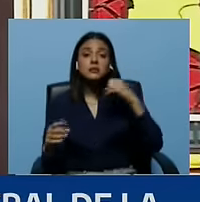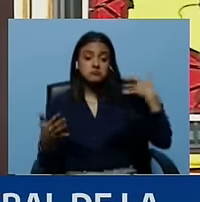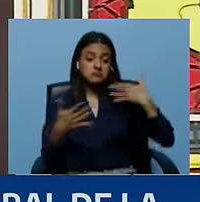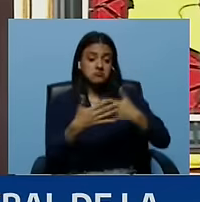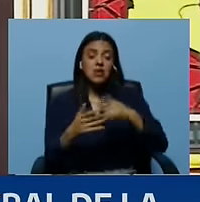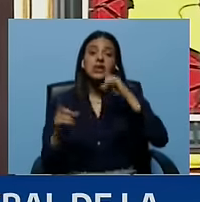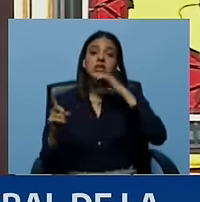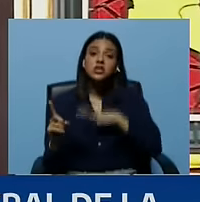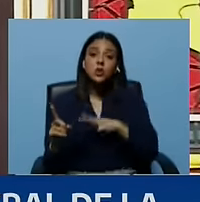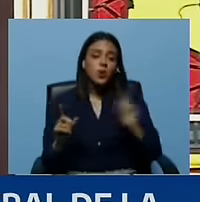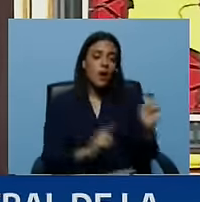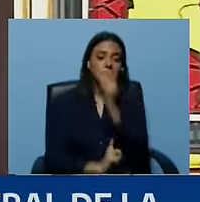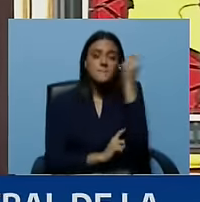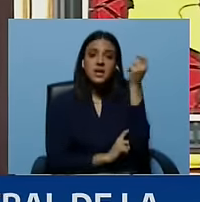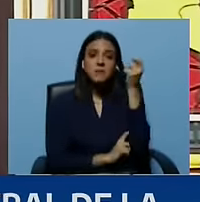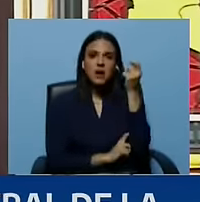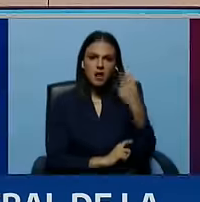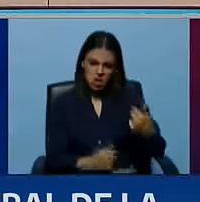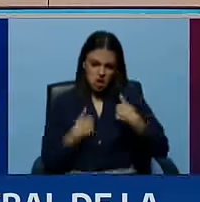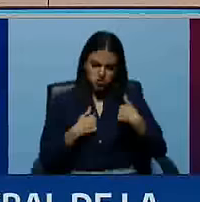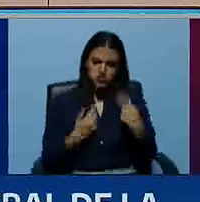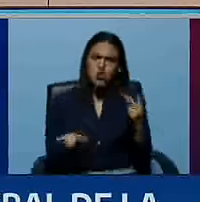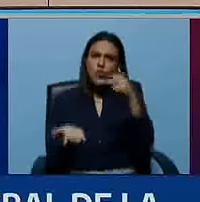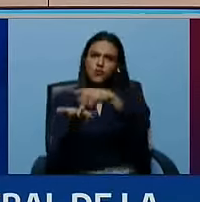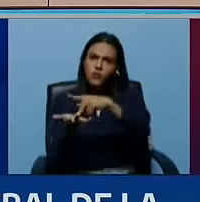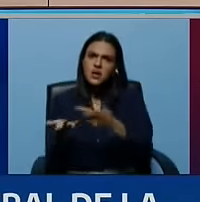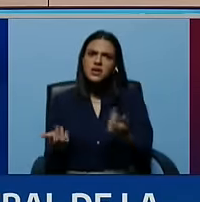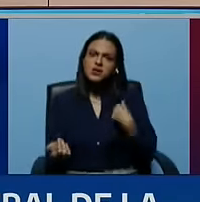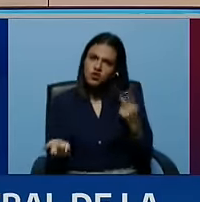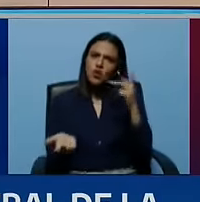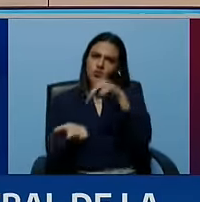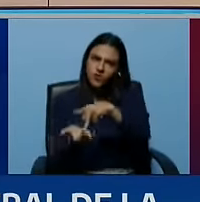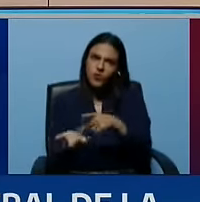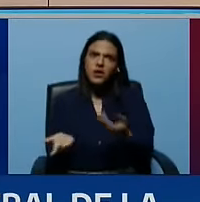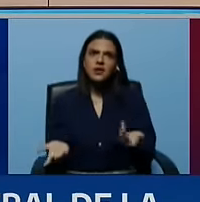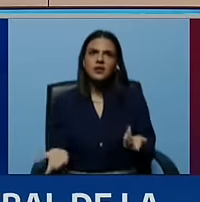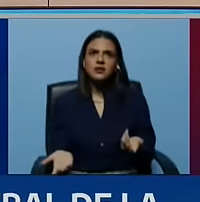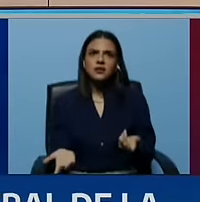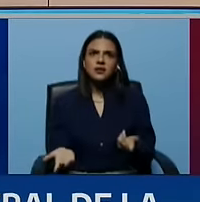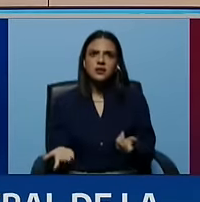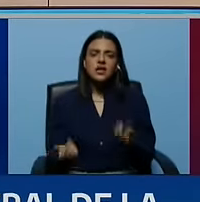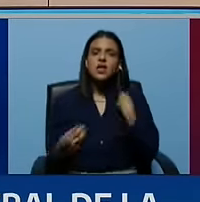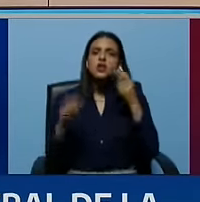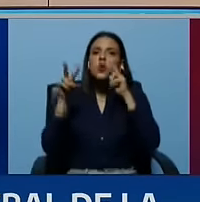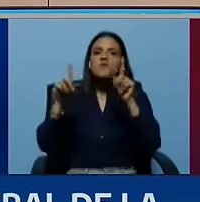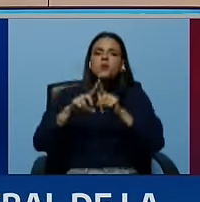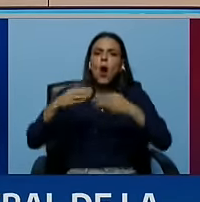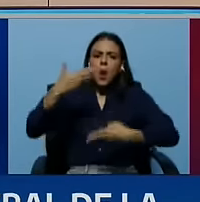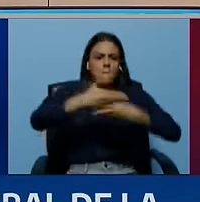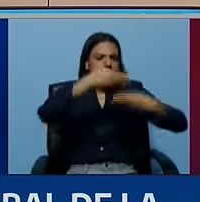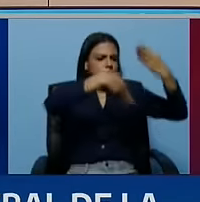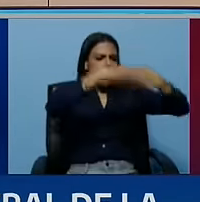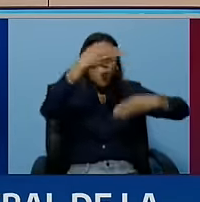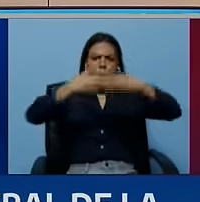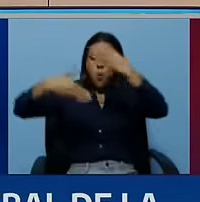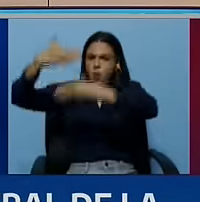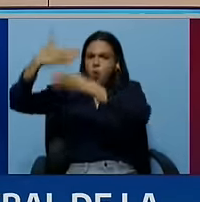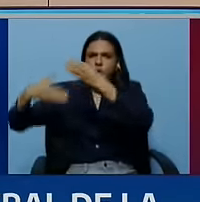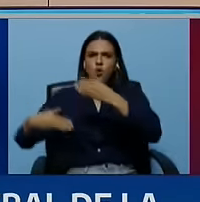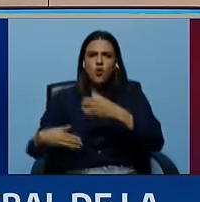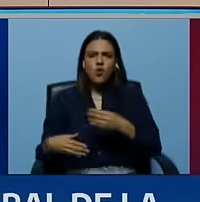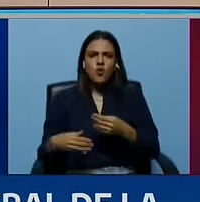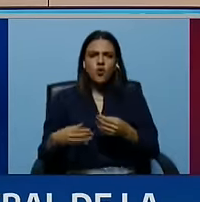que ahí yo fui a Araira y vi un muro que lo construyeron con un poco